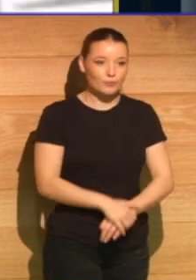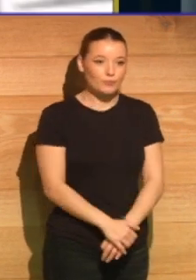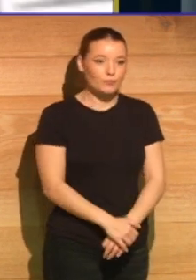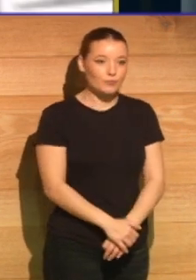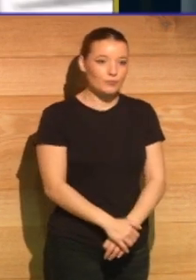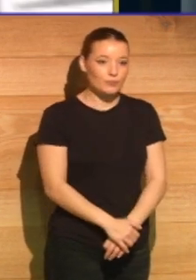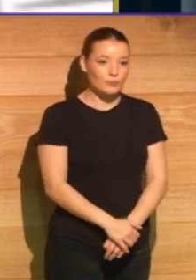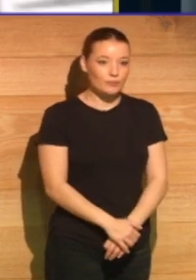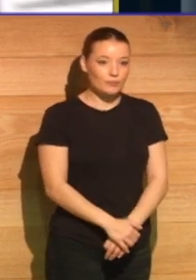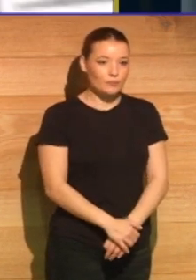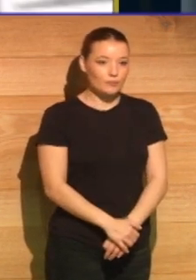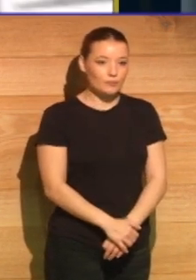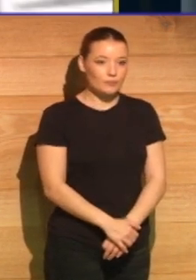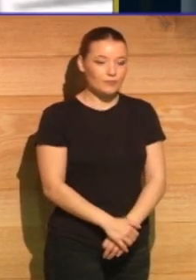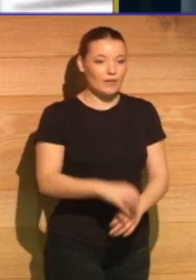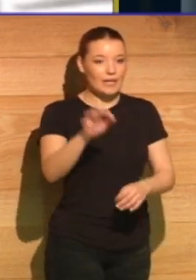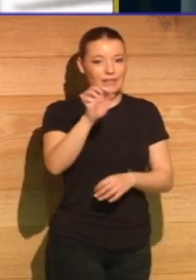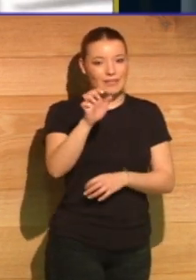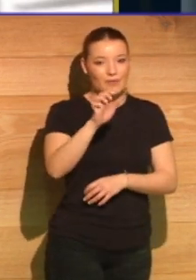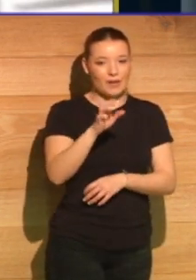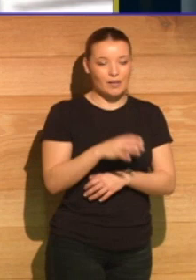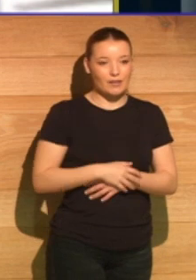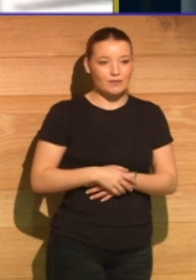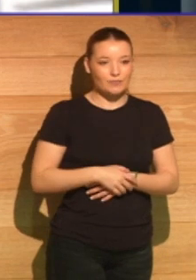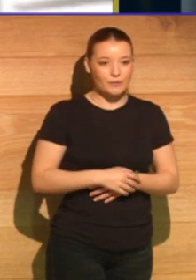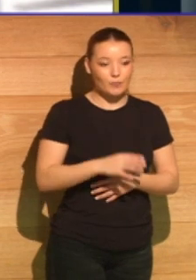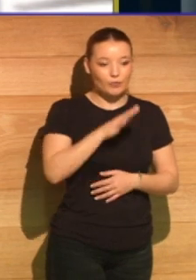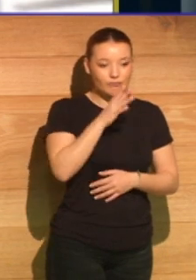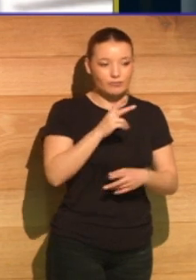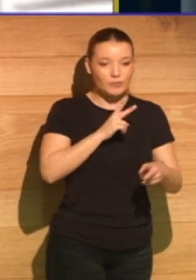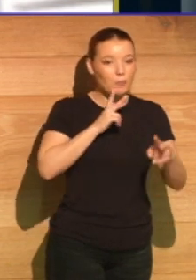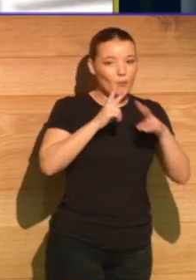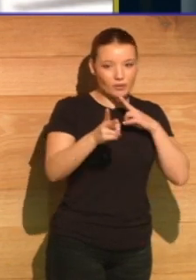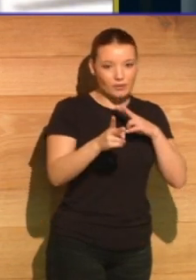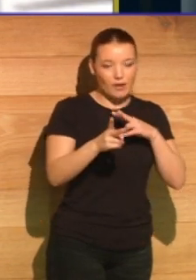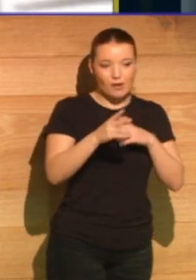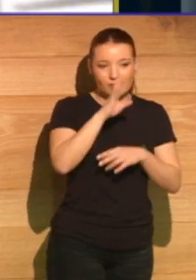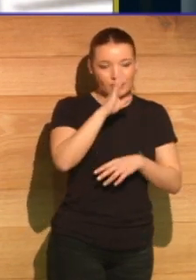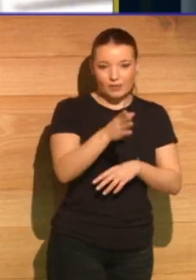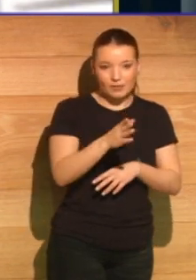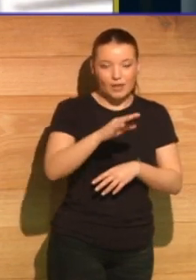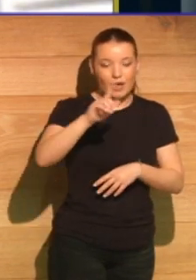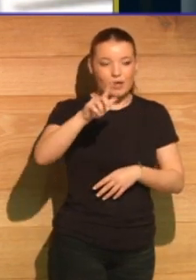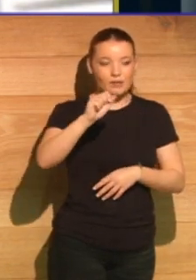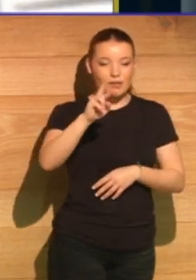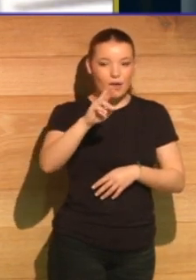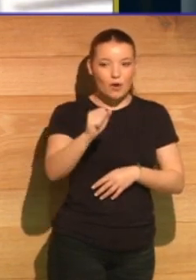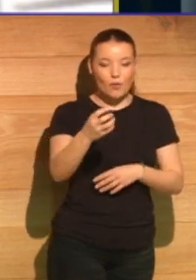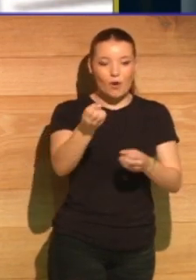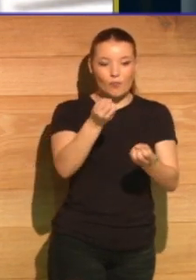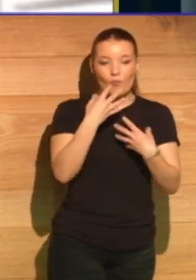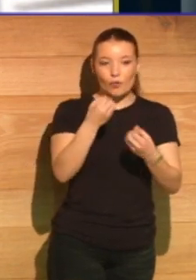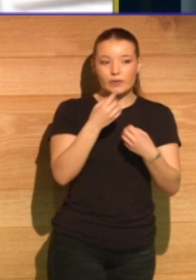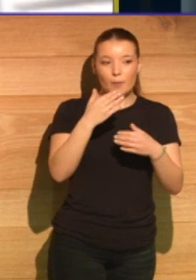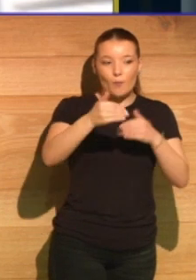Estíbaliz, bueno, pues ahí por alusión directa, ¿no? Nos está contando Laura cómo ha sido ese proceso, cómo ha